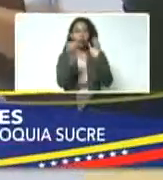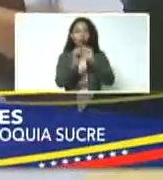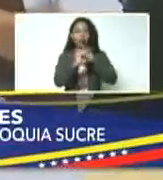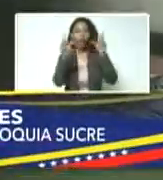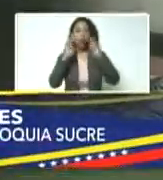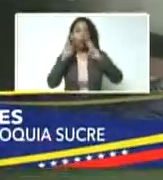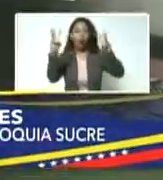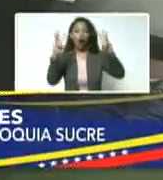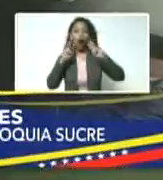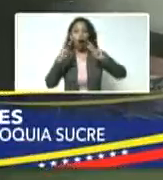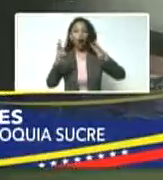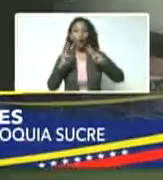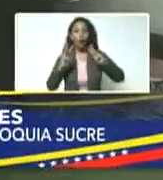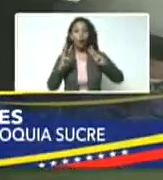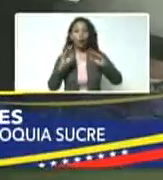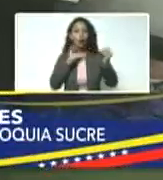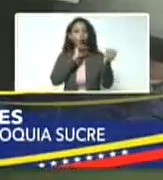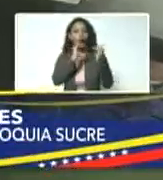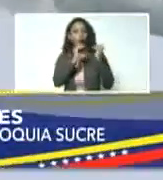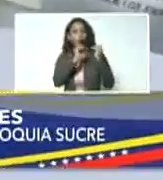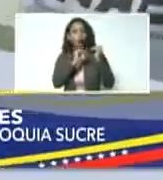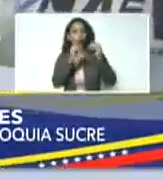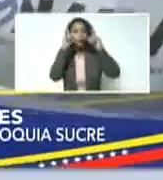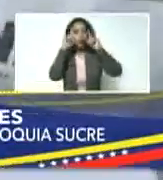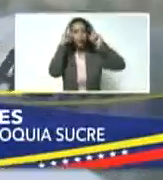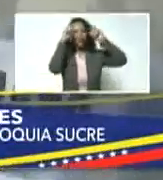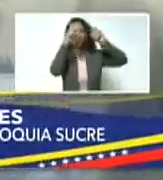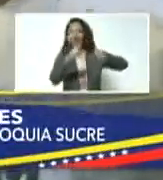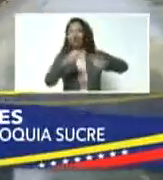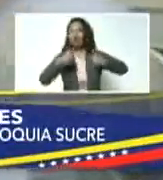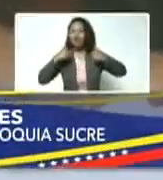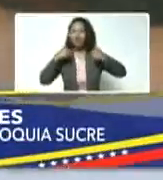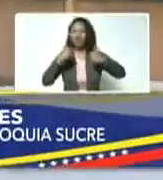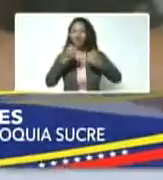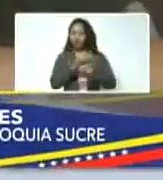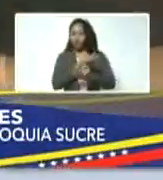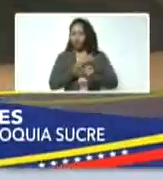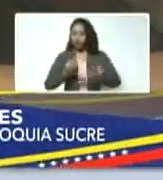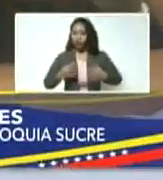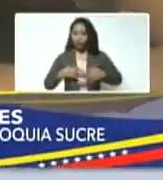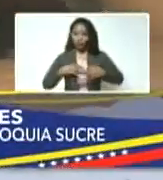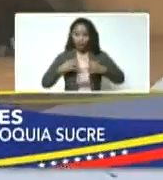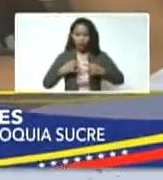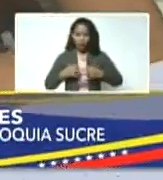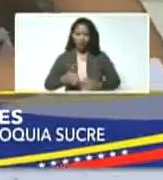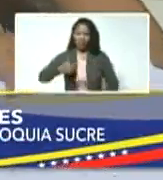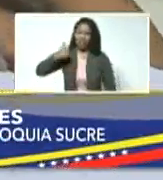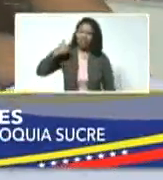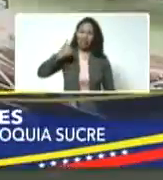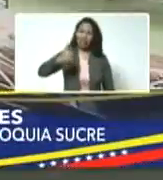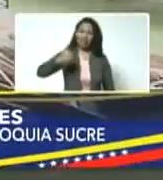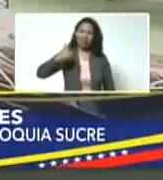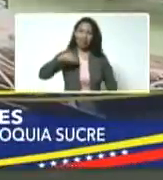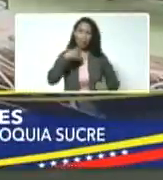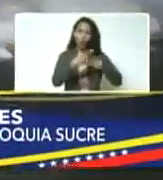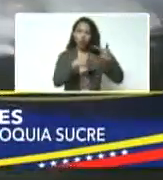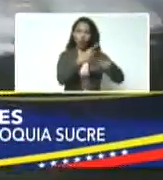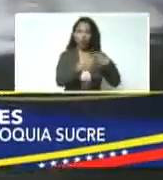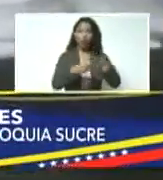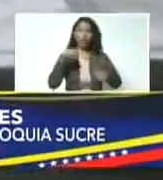admirable, con una ética, una profesionalidad, la calidad de las prendas que están produciendo, y la verdad